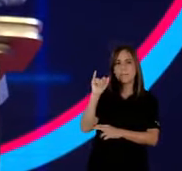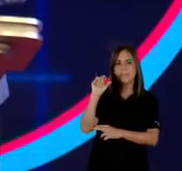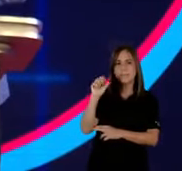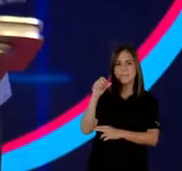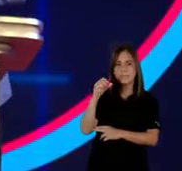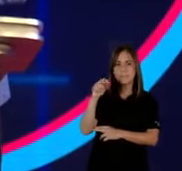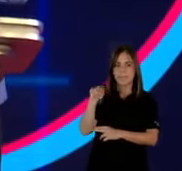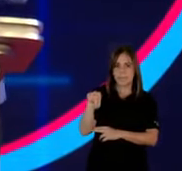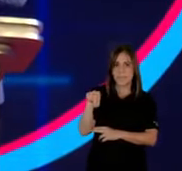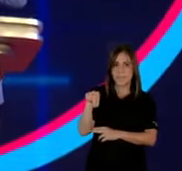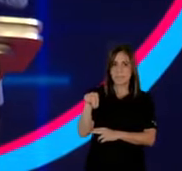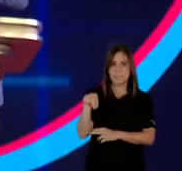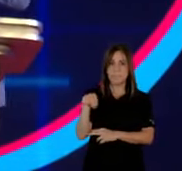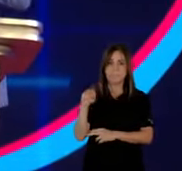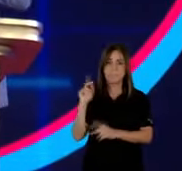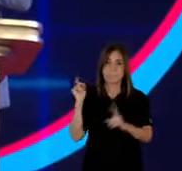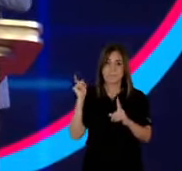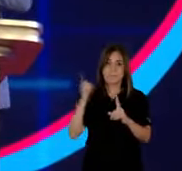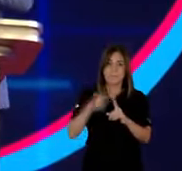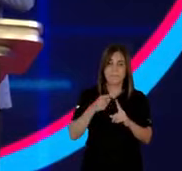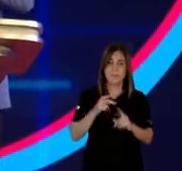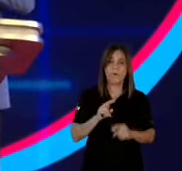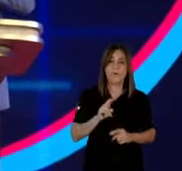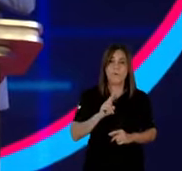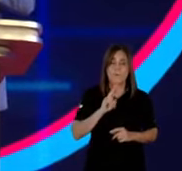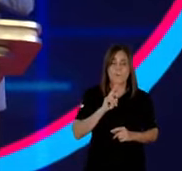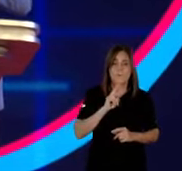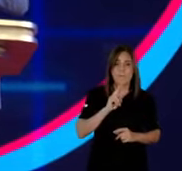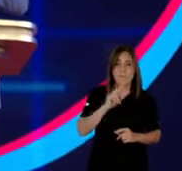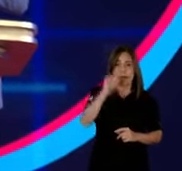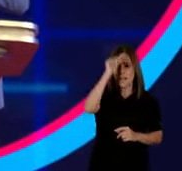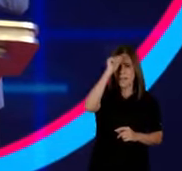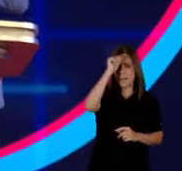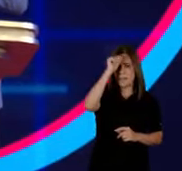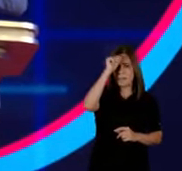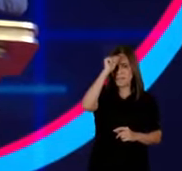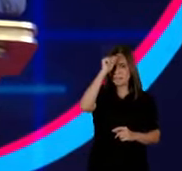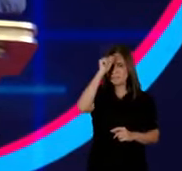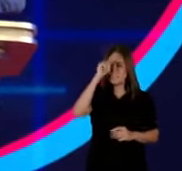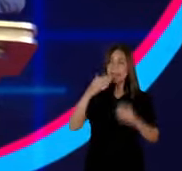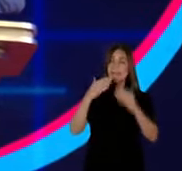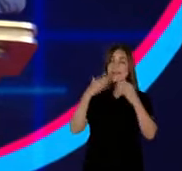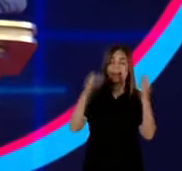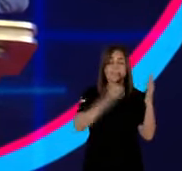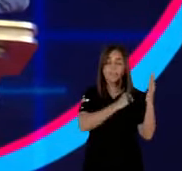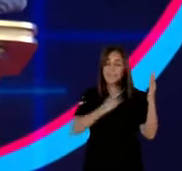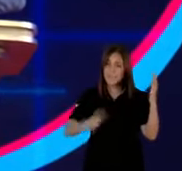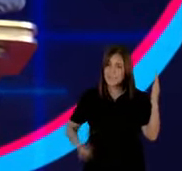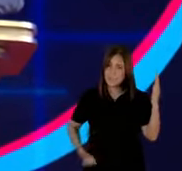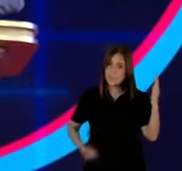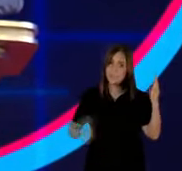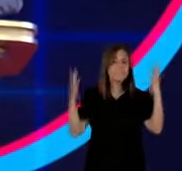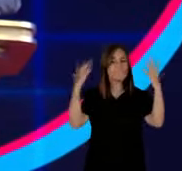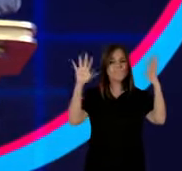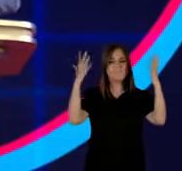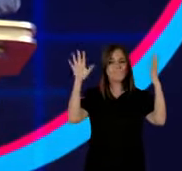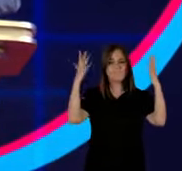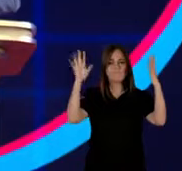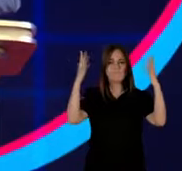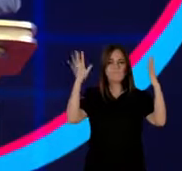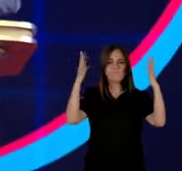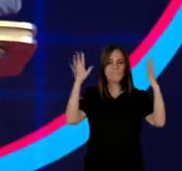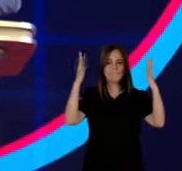Martín González, desde Vega Alta. ¿Dónde está Martín? Dele un aplauso al Señor por la vida, por estas vidas que están con nosotros. E